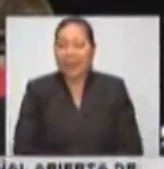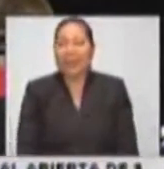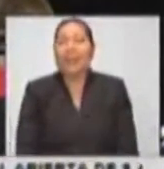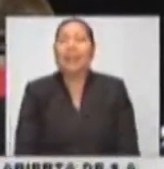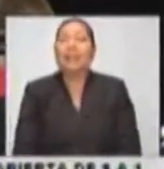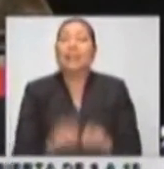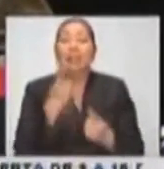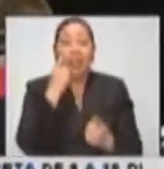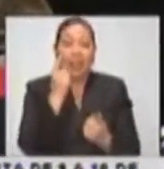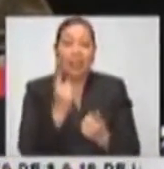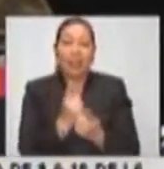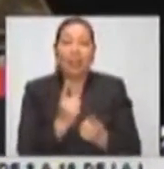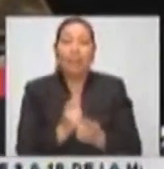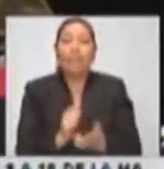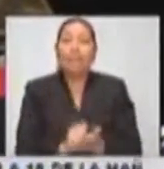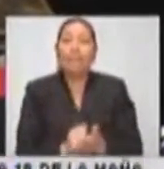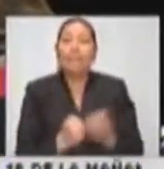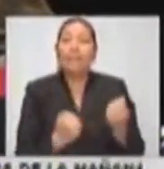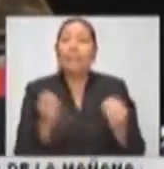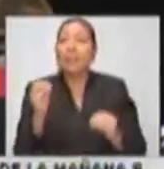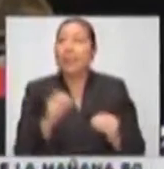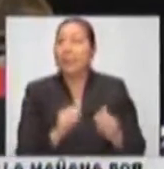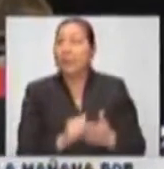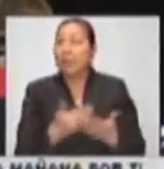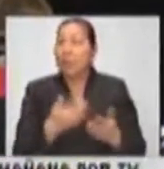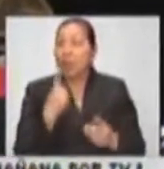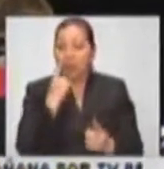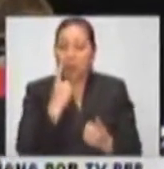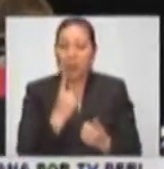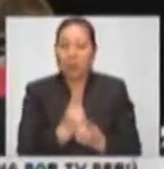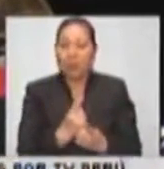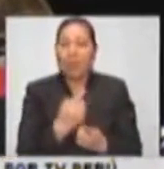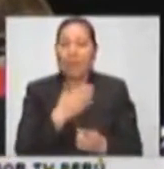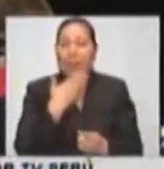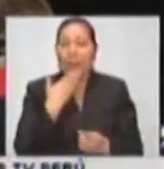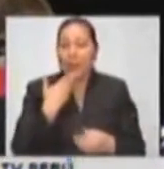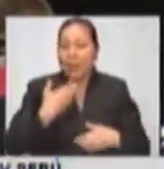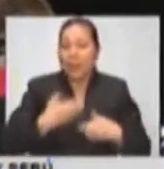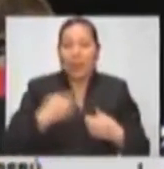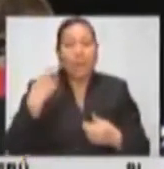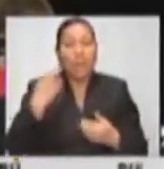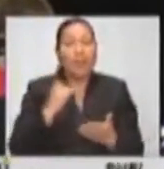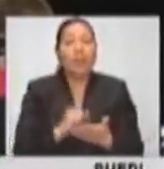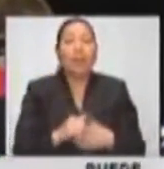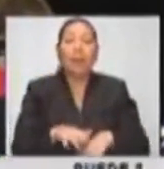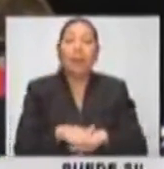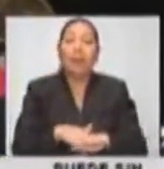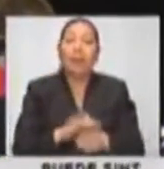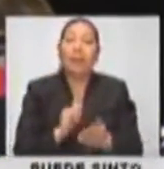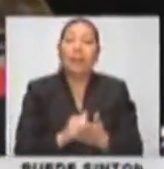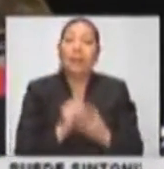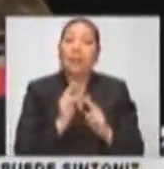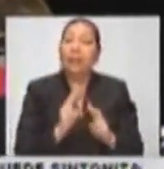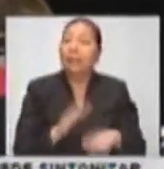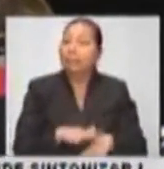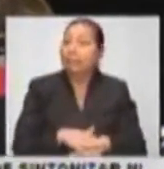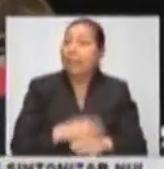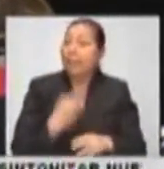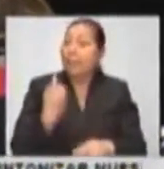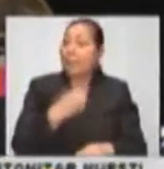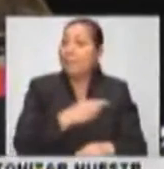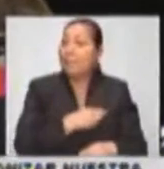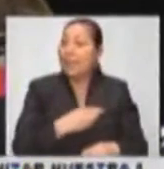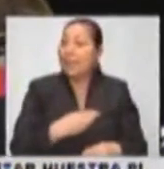ese conocimiento de realidad y el aporte de ese conocimiento para la mejora continua de políticas y planes, que es algo que acabamos de tratar con el primer